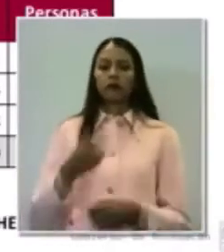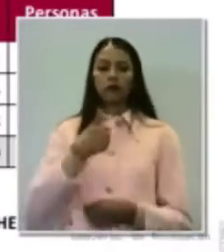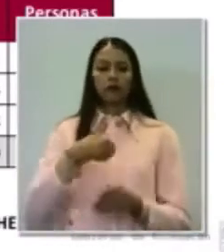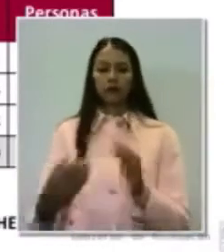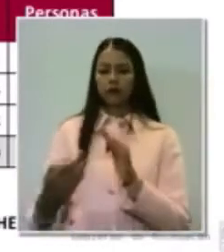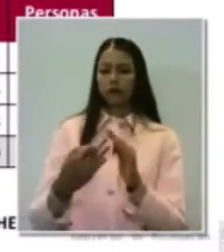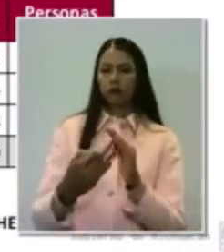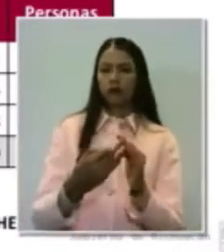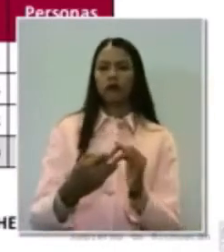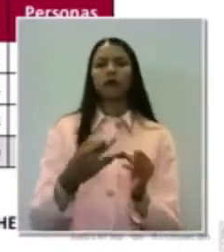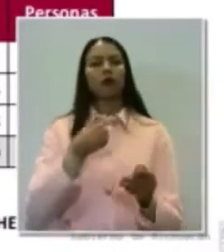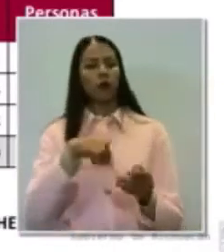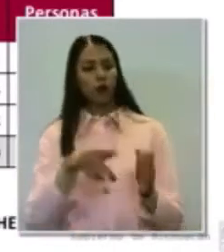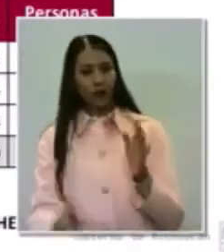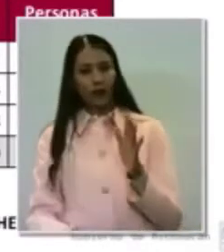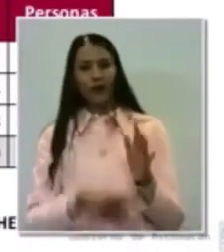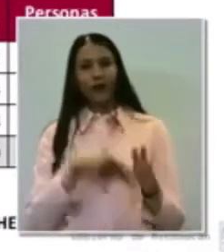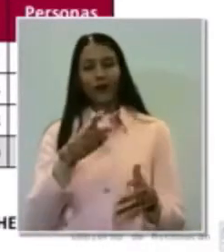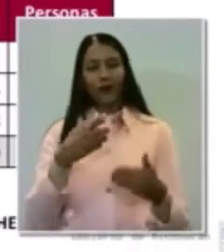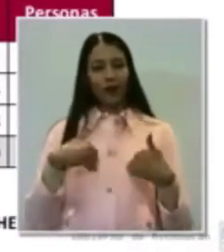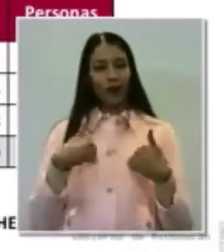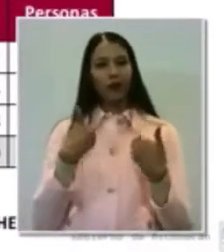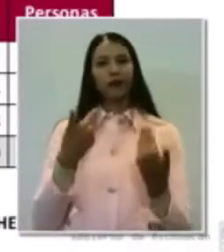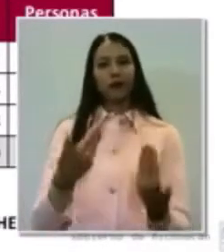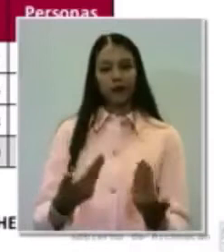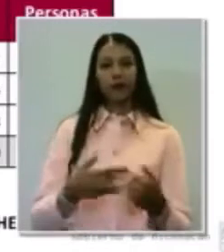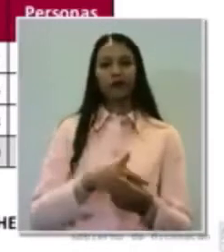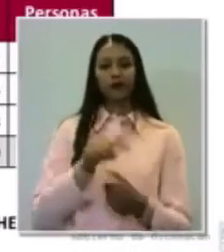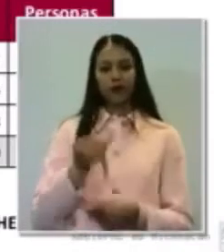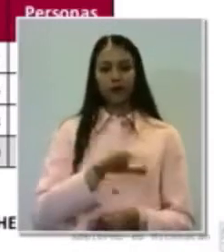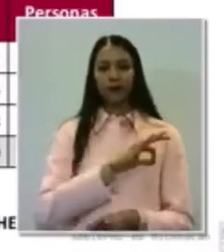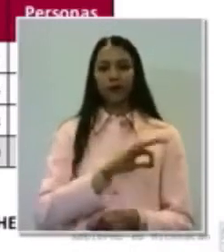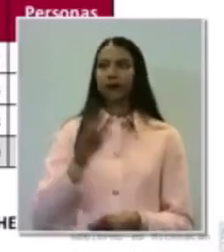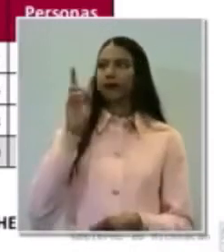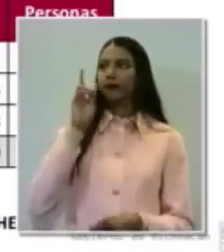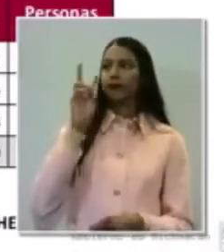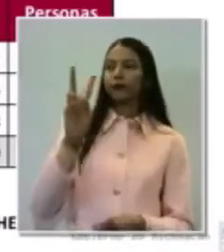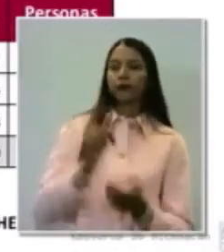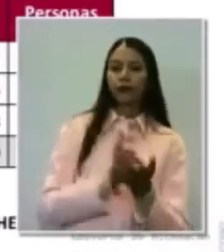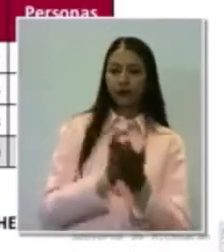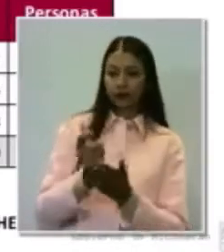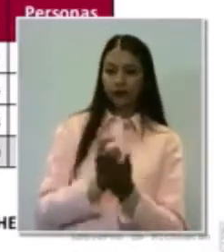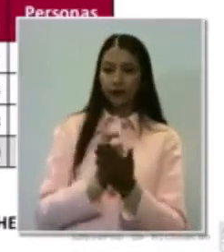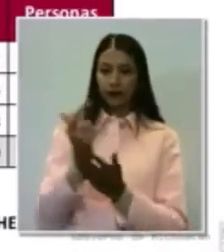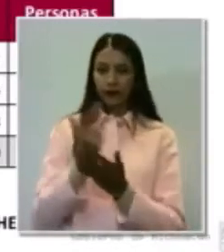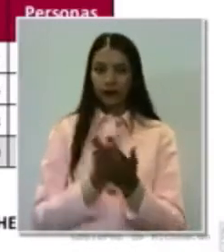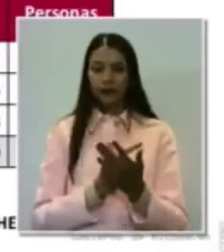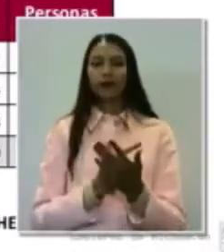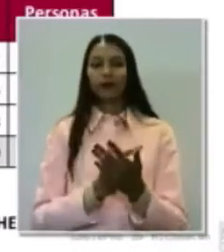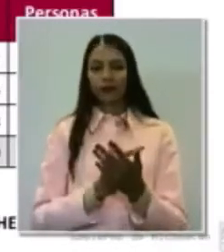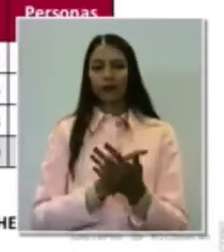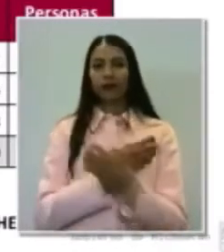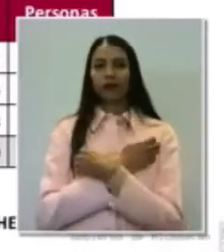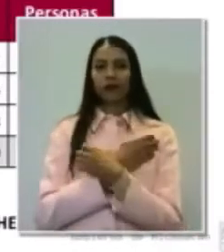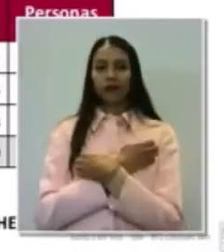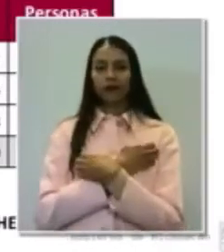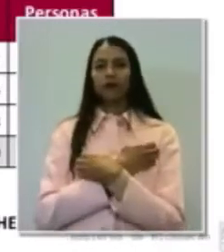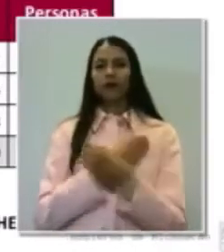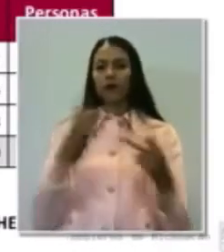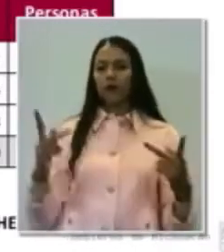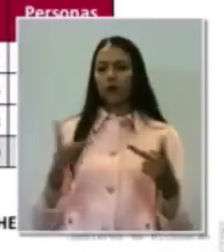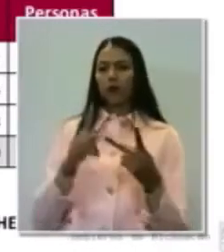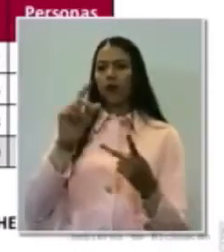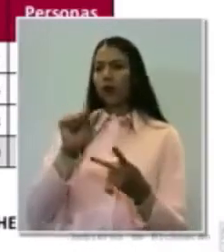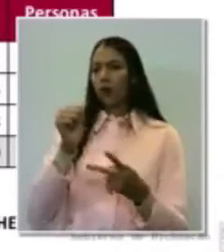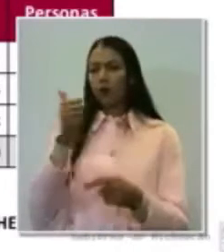nosotros y estamos recobrando esa confianza. Aquí podemos ver justamente el pago de la nómina educativa, que va relacionado